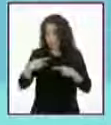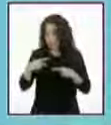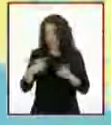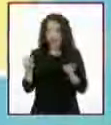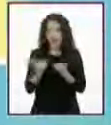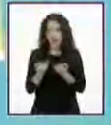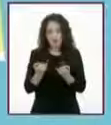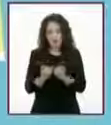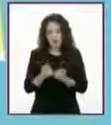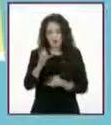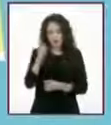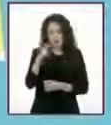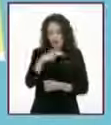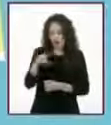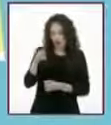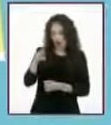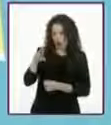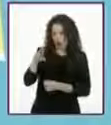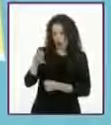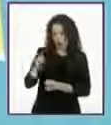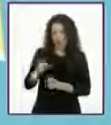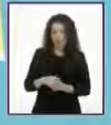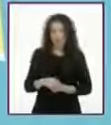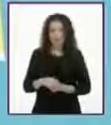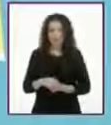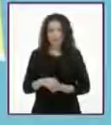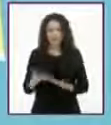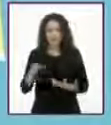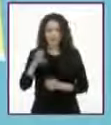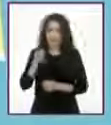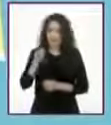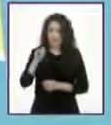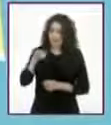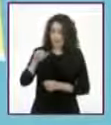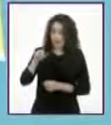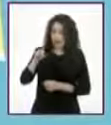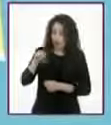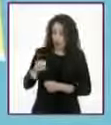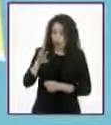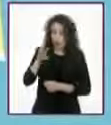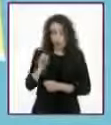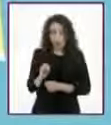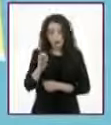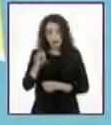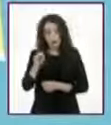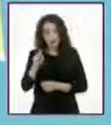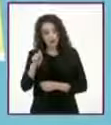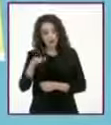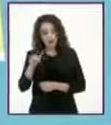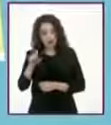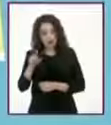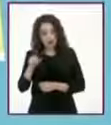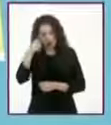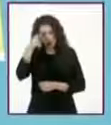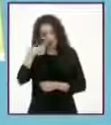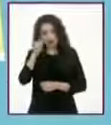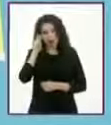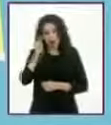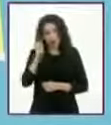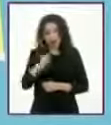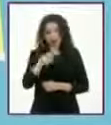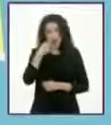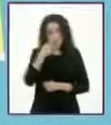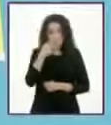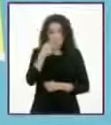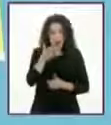señores. Estimado o estimada, para referirse, por ejemplo, a una señora, un señor,